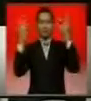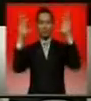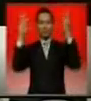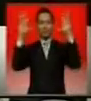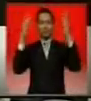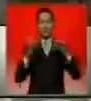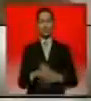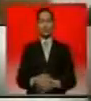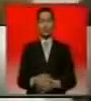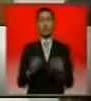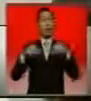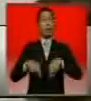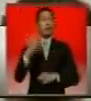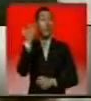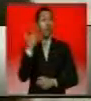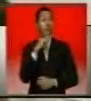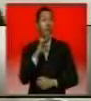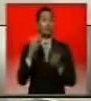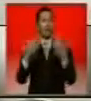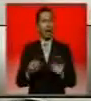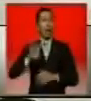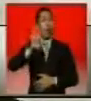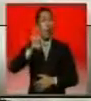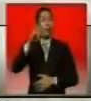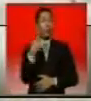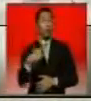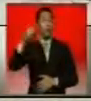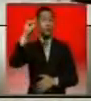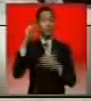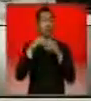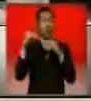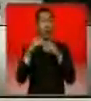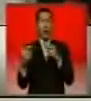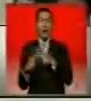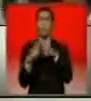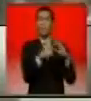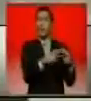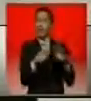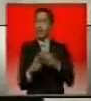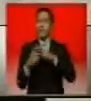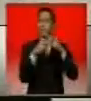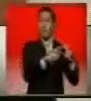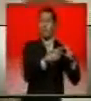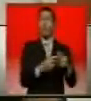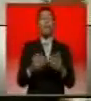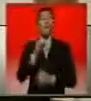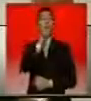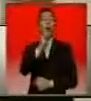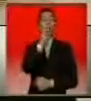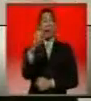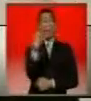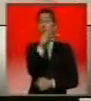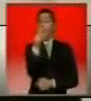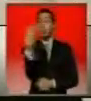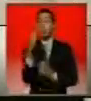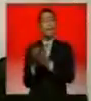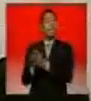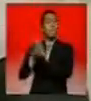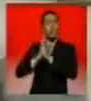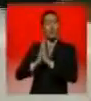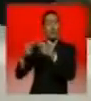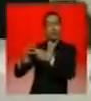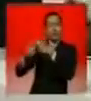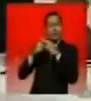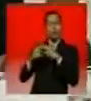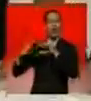A la fecha han entregado $4 millones en préstamos y existen 400 solicitudes de créditos más que se están tramitando, por lo